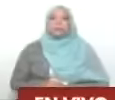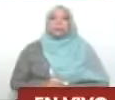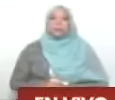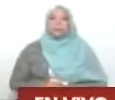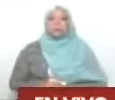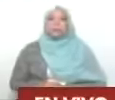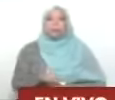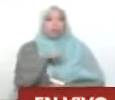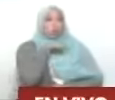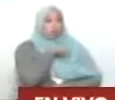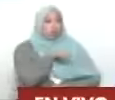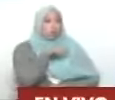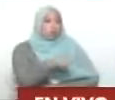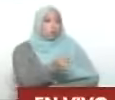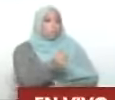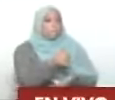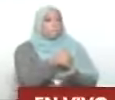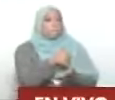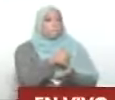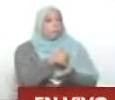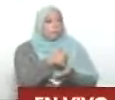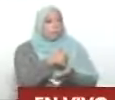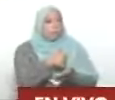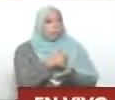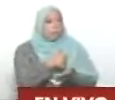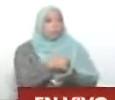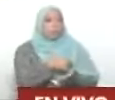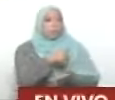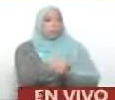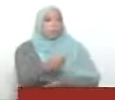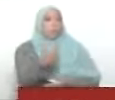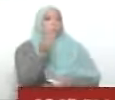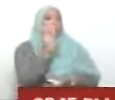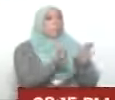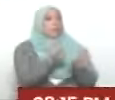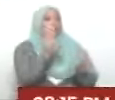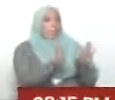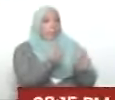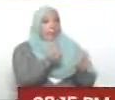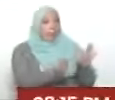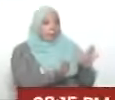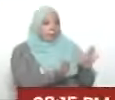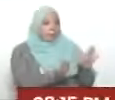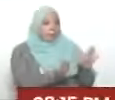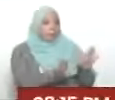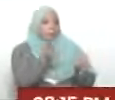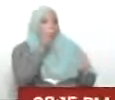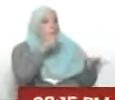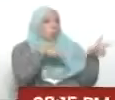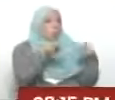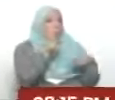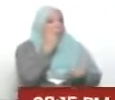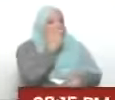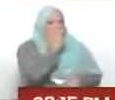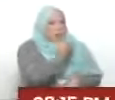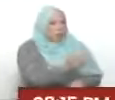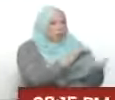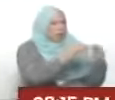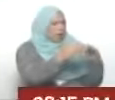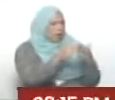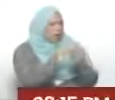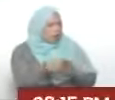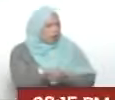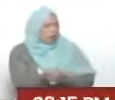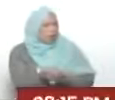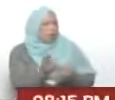Tú, Pataruco, tú eres el que estás de paseo. Te quiero ver en los barrios, dándole